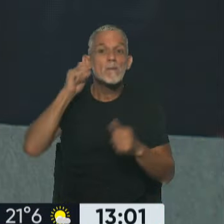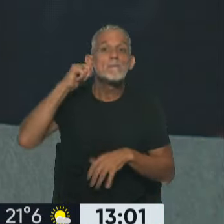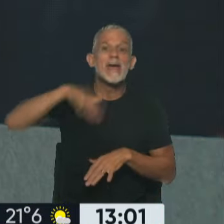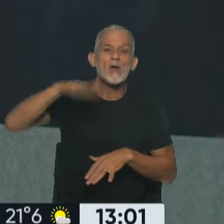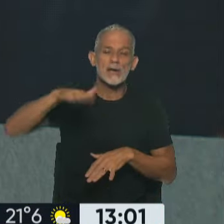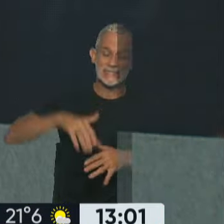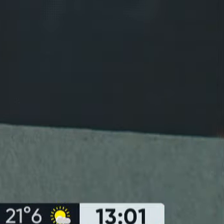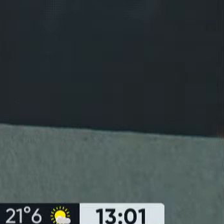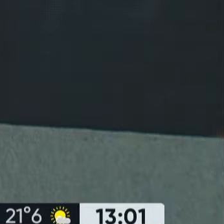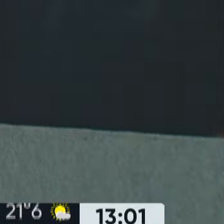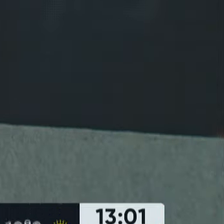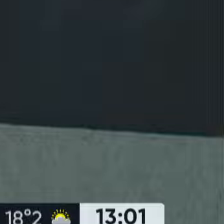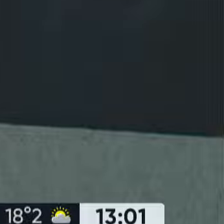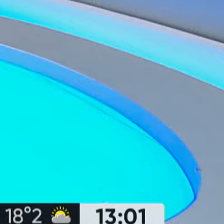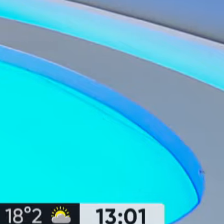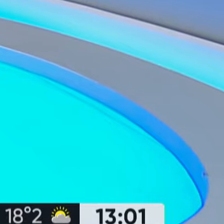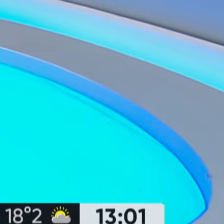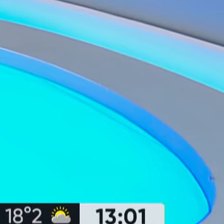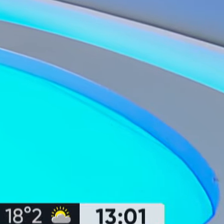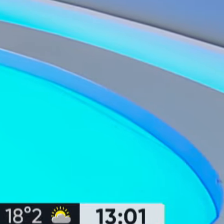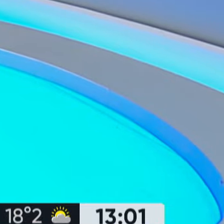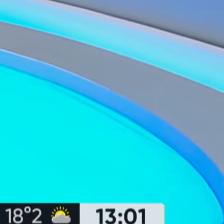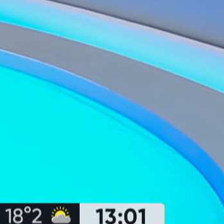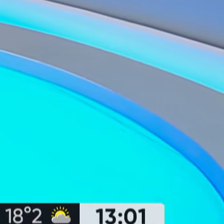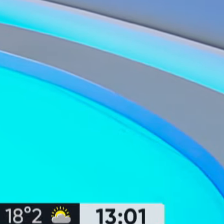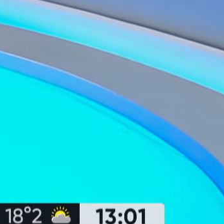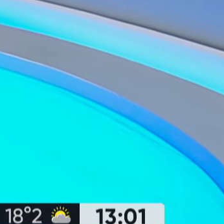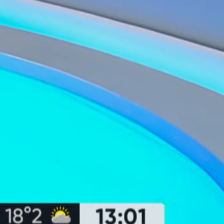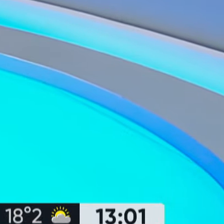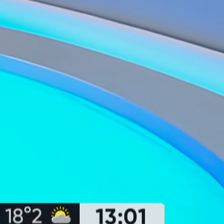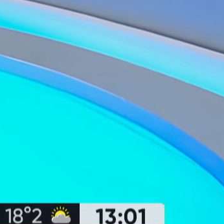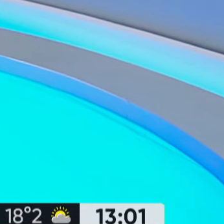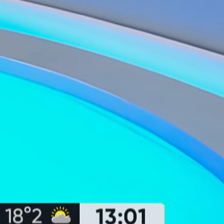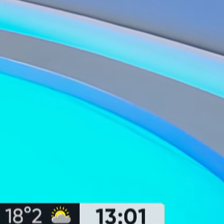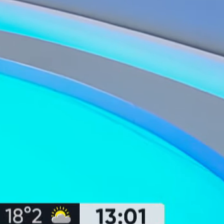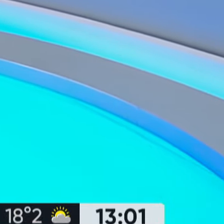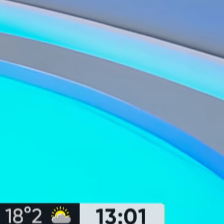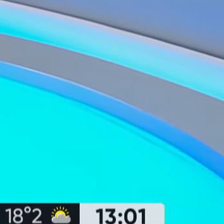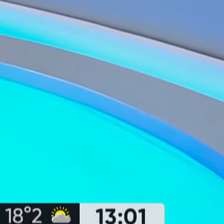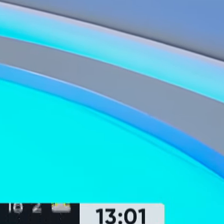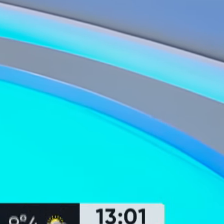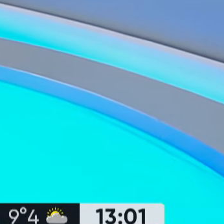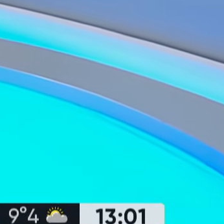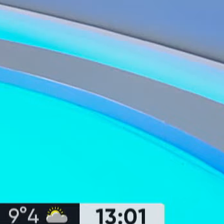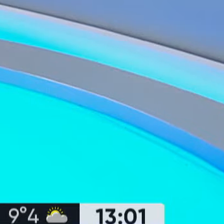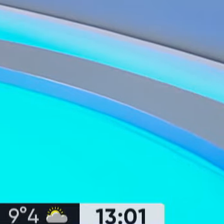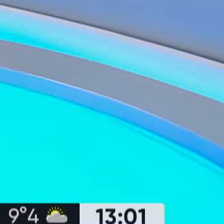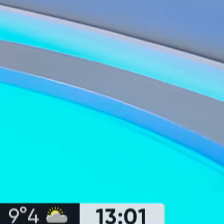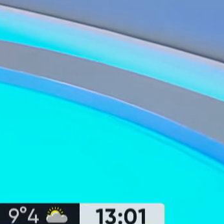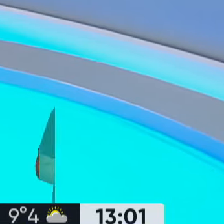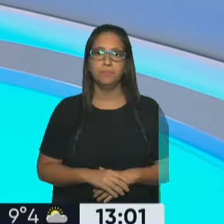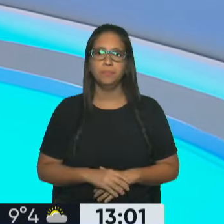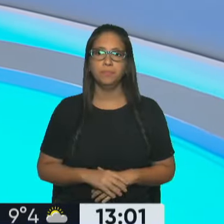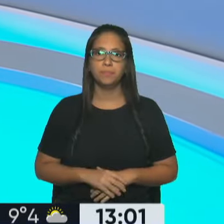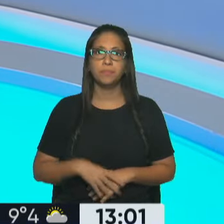menores, imputabilidad. Bueno, hay que discutir sin ninguna duda la edad de imputabilidad, pero